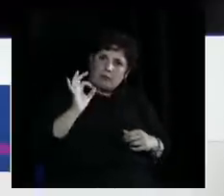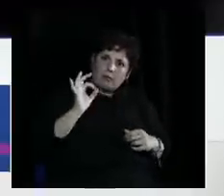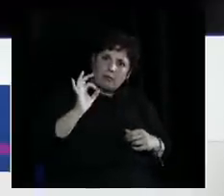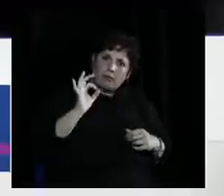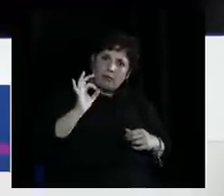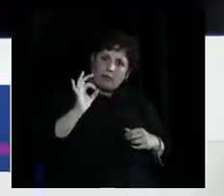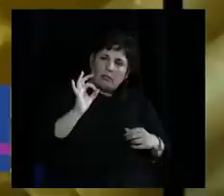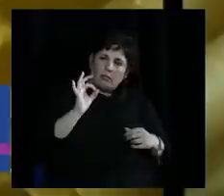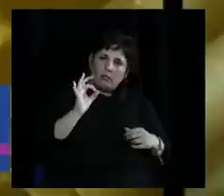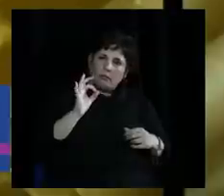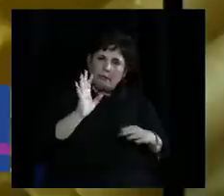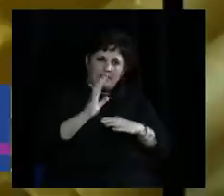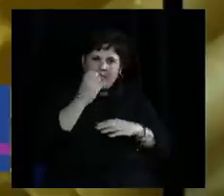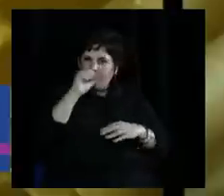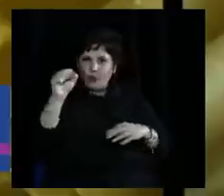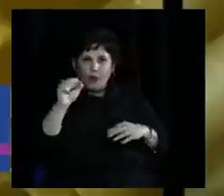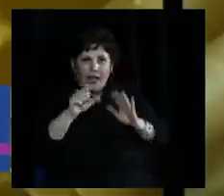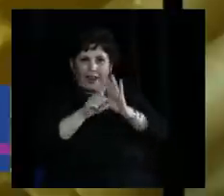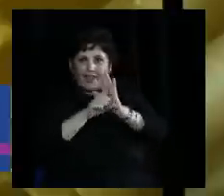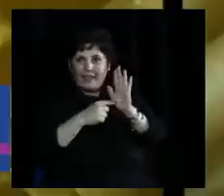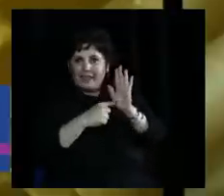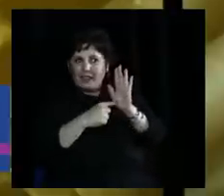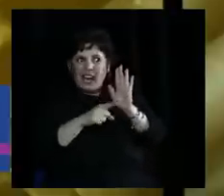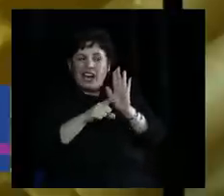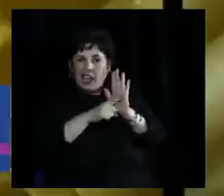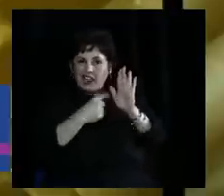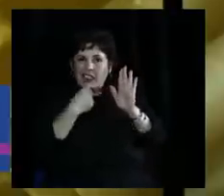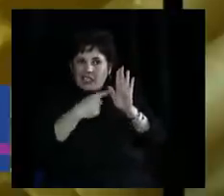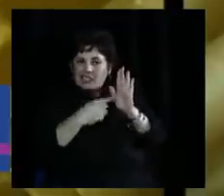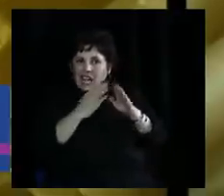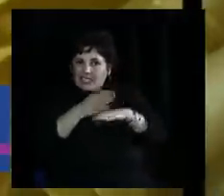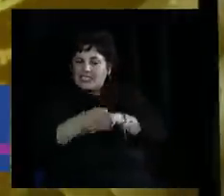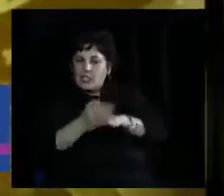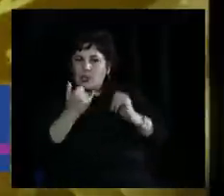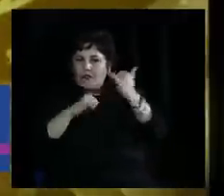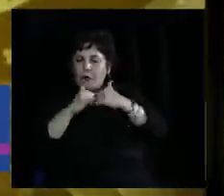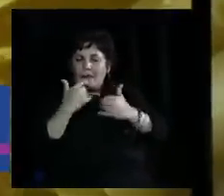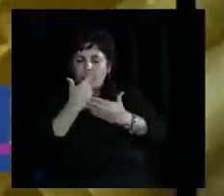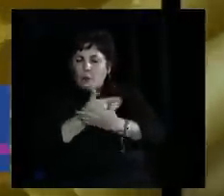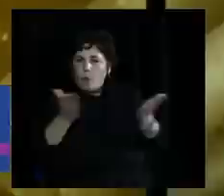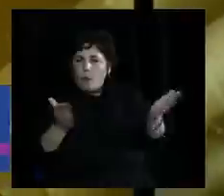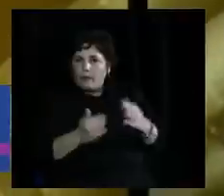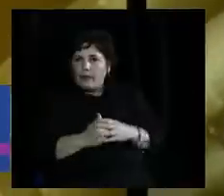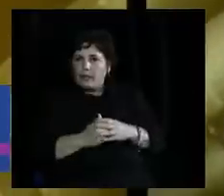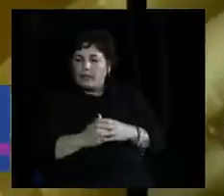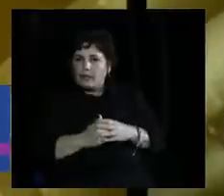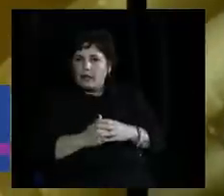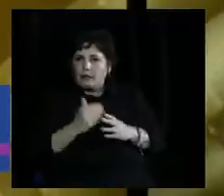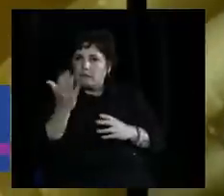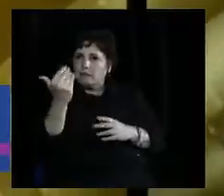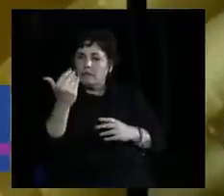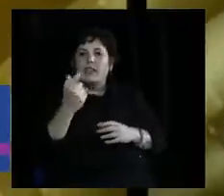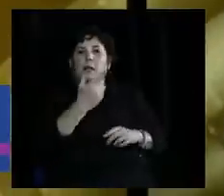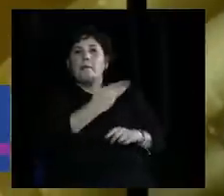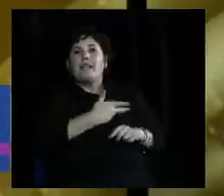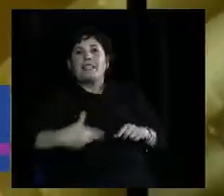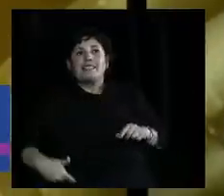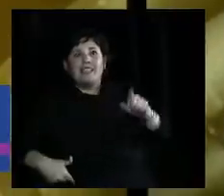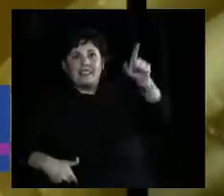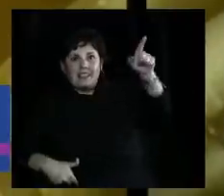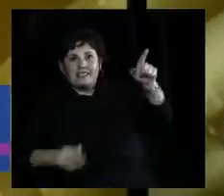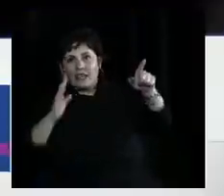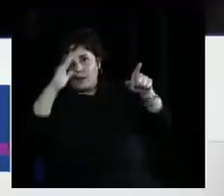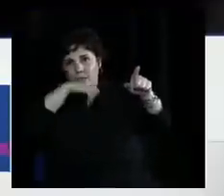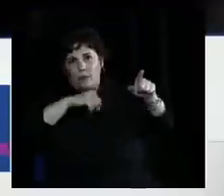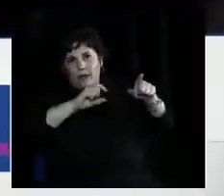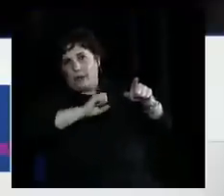sea, que están violentando, están violando la ley, porque aquí hay una ley de acceso a la información pública. Sí. Y especialmente la presidencia de la República está haciendo eso. Lo